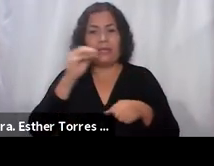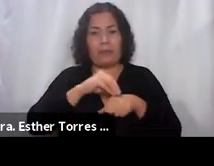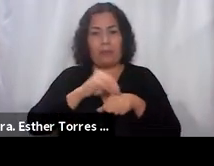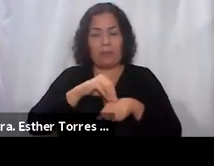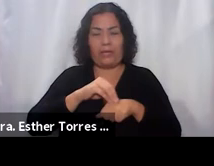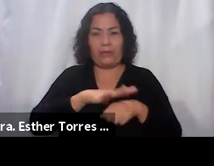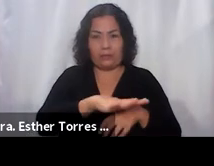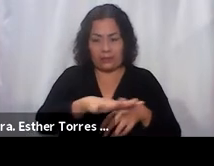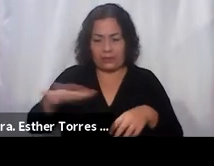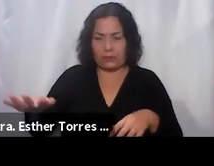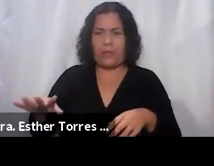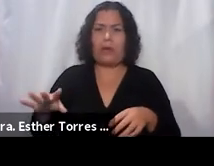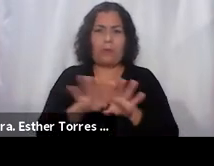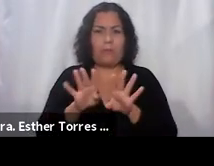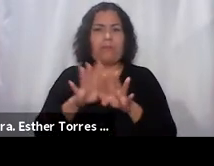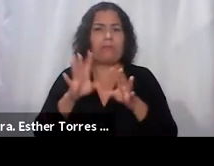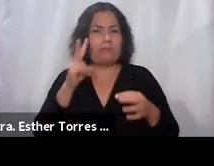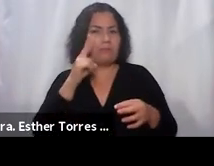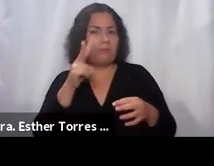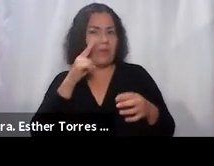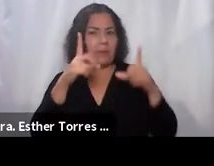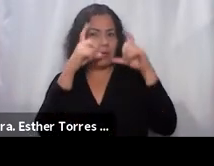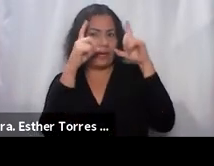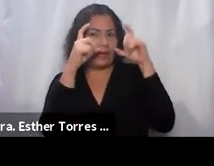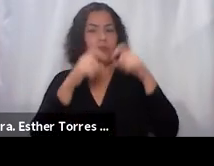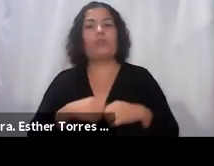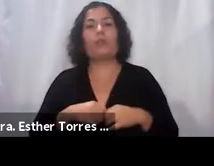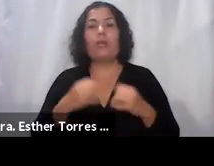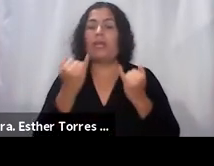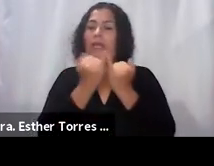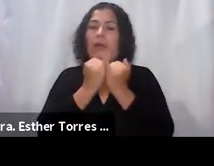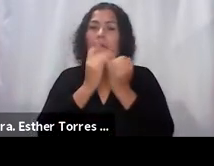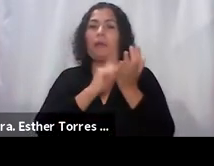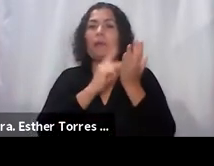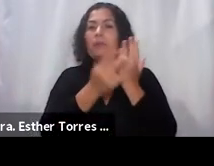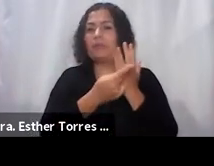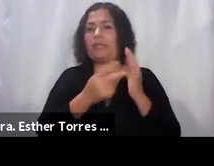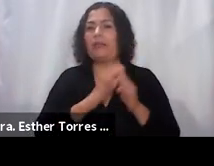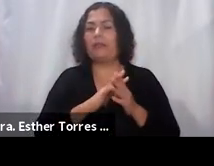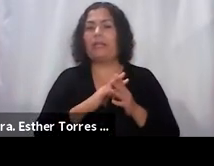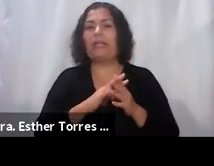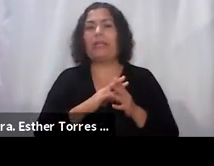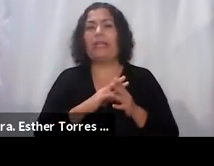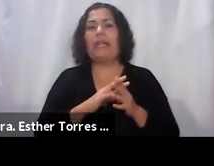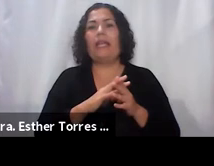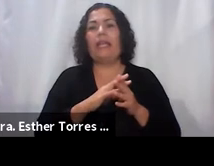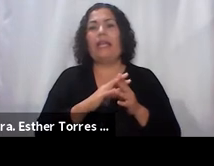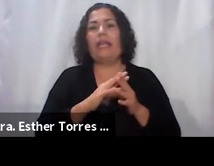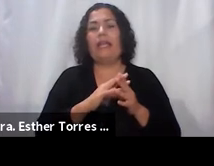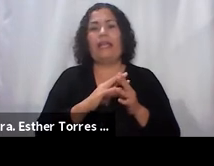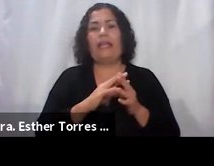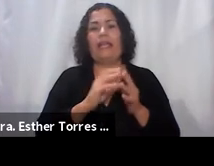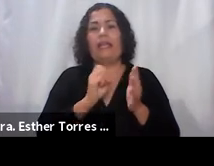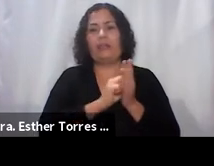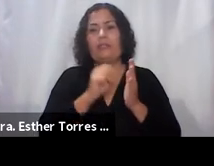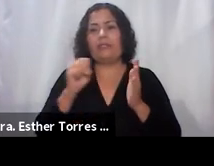también tuvieron la propuesta de para los sistemas de orientación ponerlo también en el piso, como lo pueden